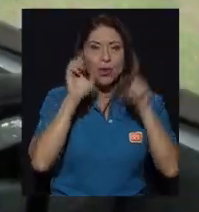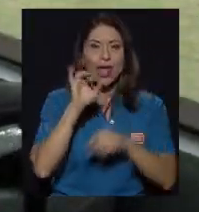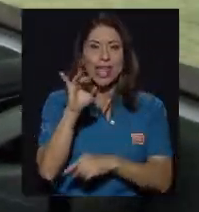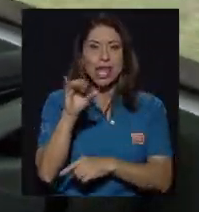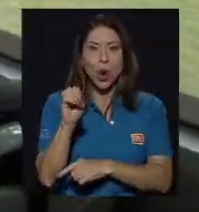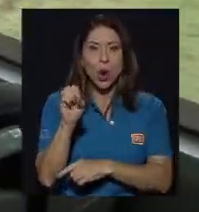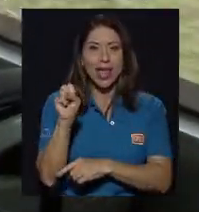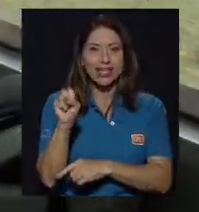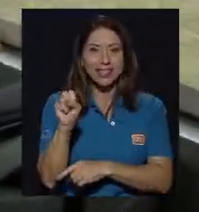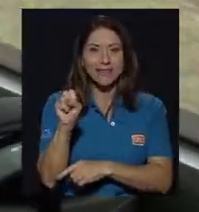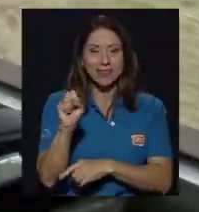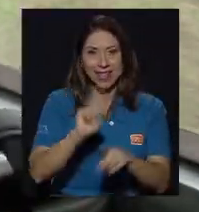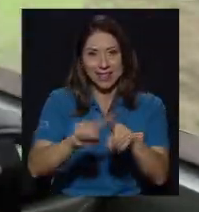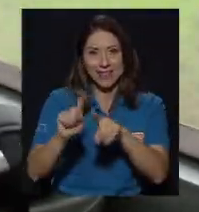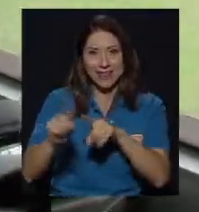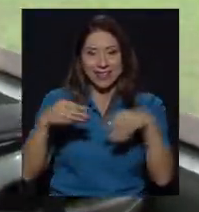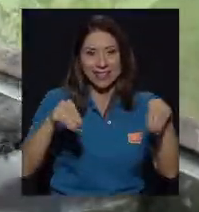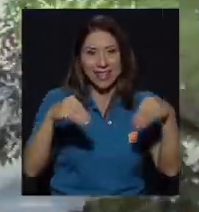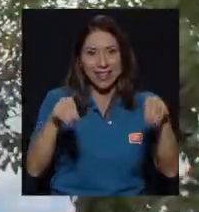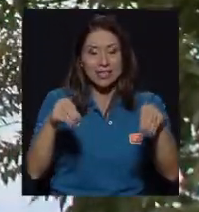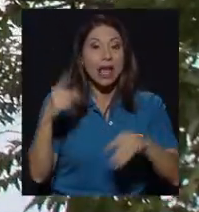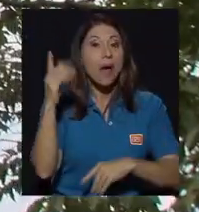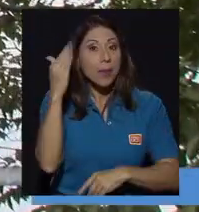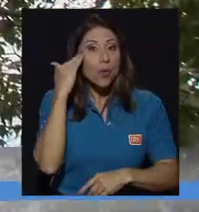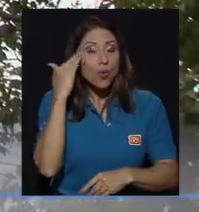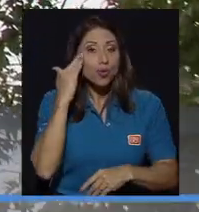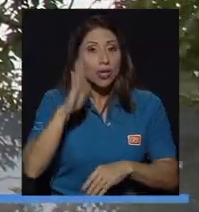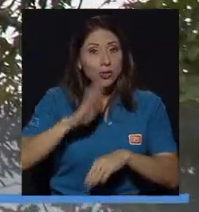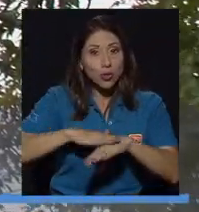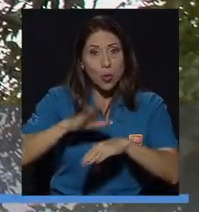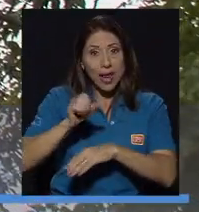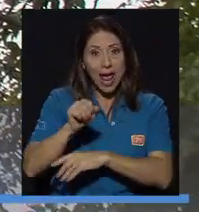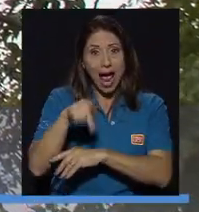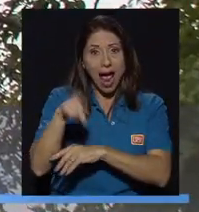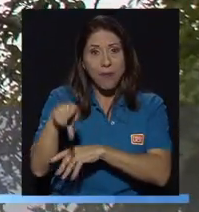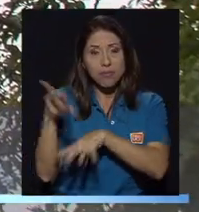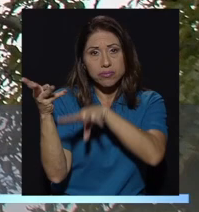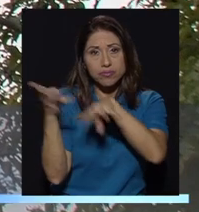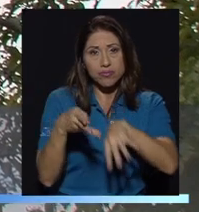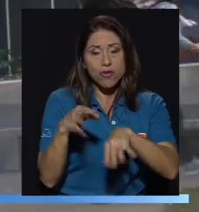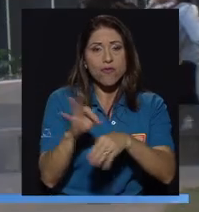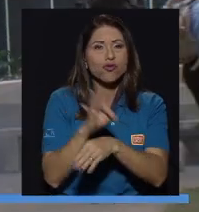y iOS en sus respectivas tiendas. Para conocer sobre esta aplicación y sus